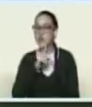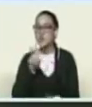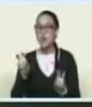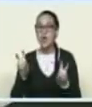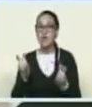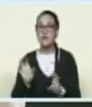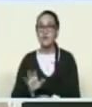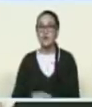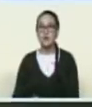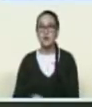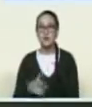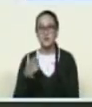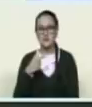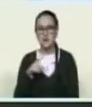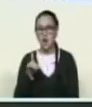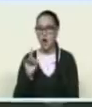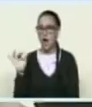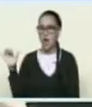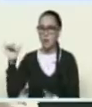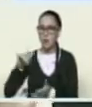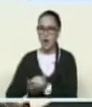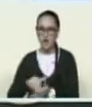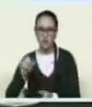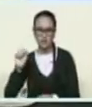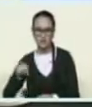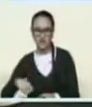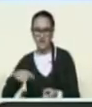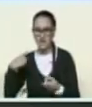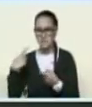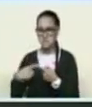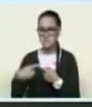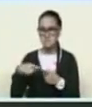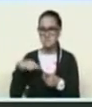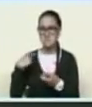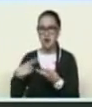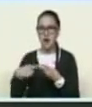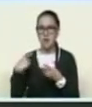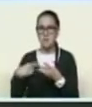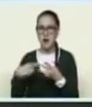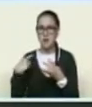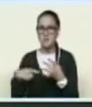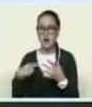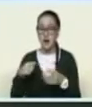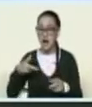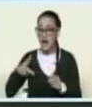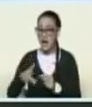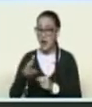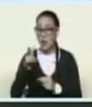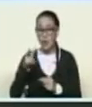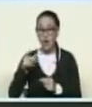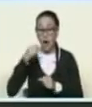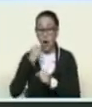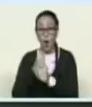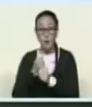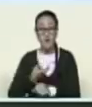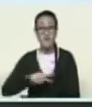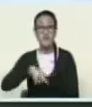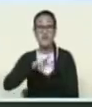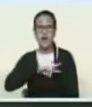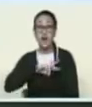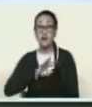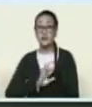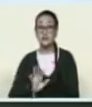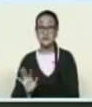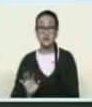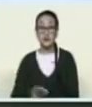no aeropuerto y el otro me hizo inaugurar un conjunto de obras falsas